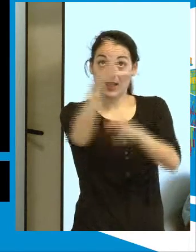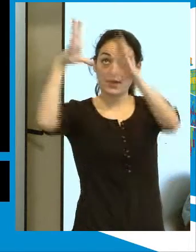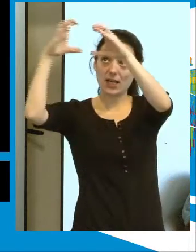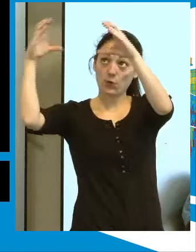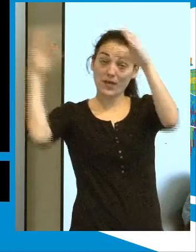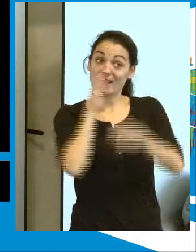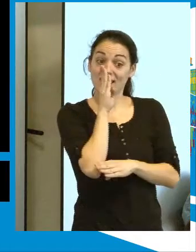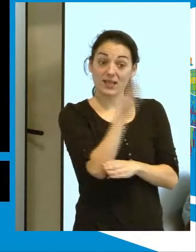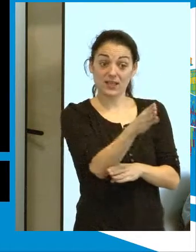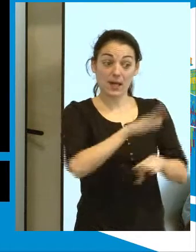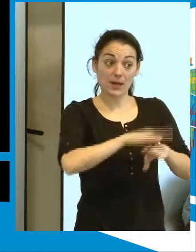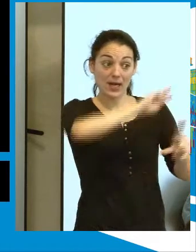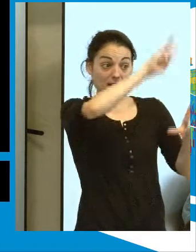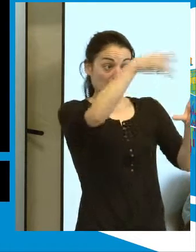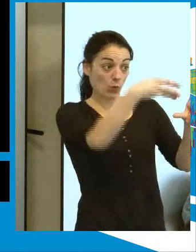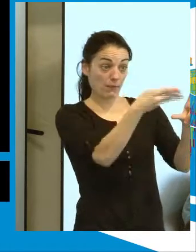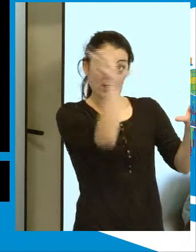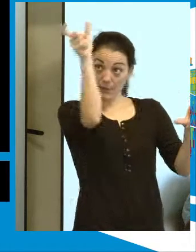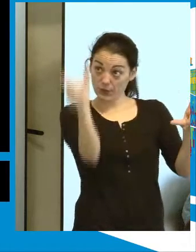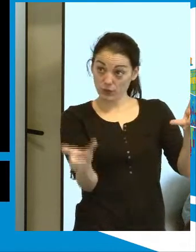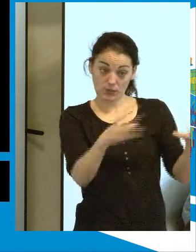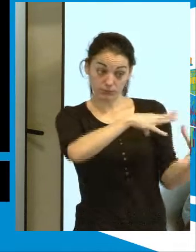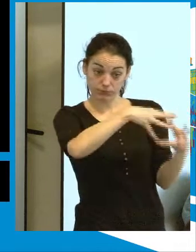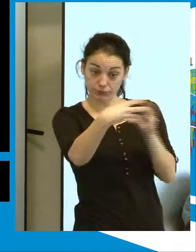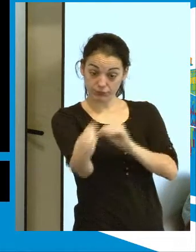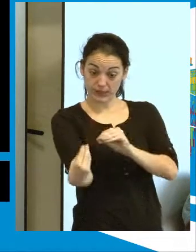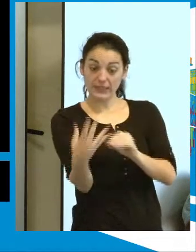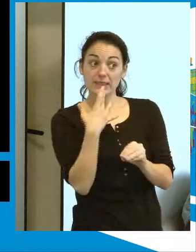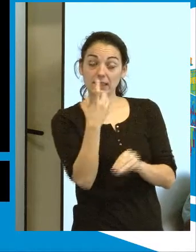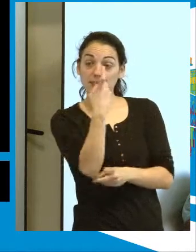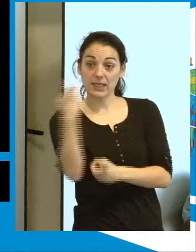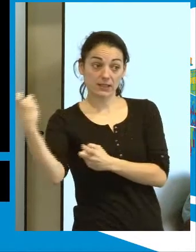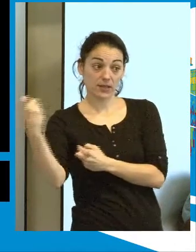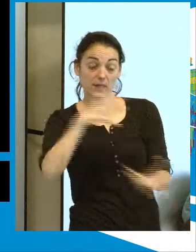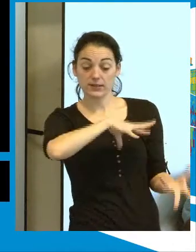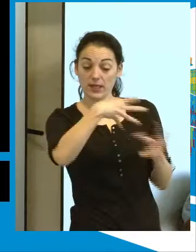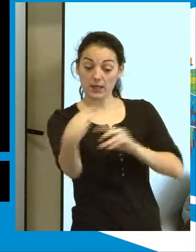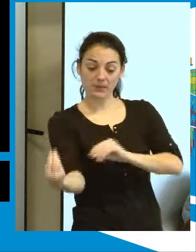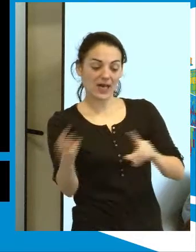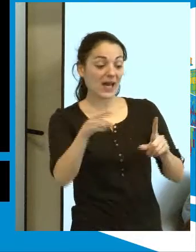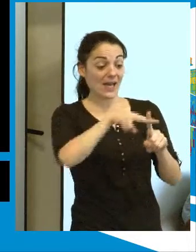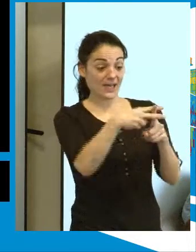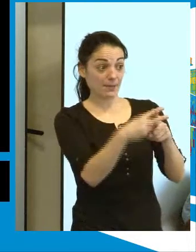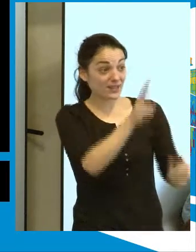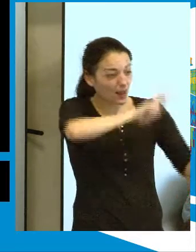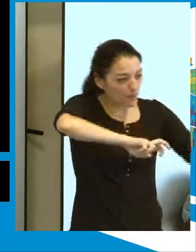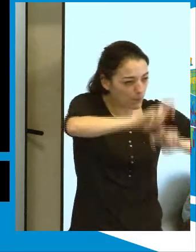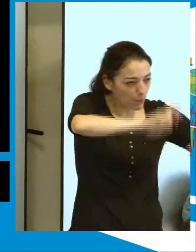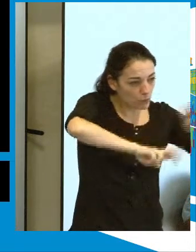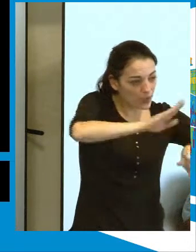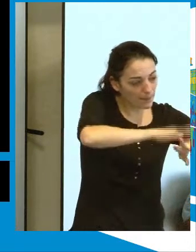¿Para qué? Para que la web sea la que se adapte a la persona y, según las necesidades que pueda tener, encuentre la herramienta que va a necesitar para